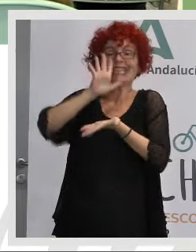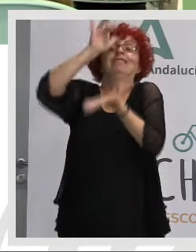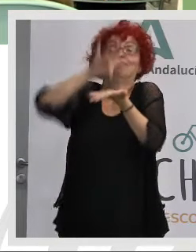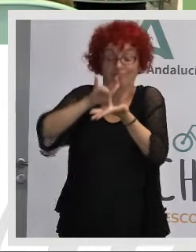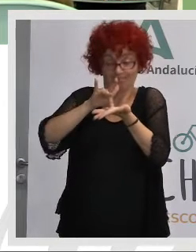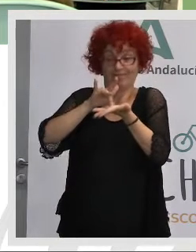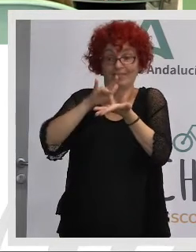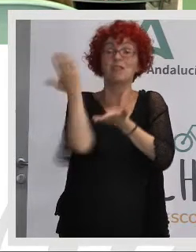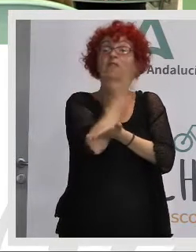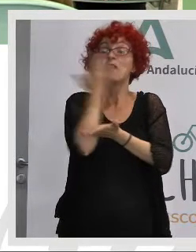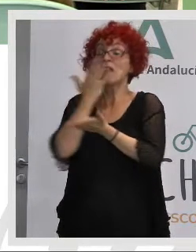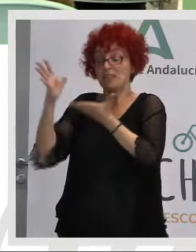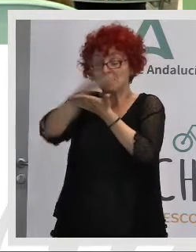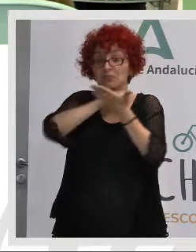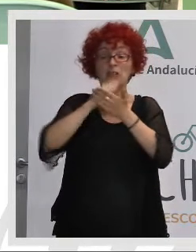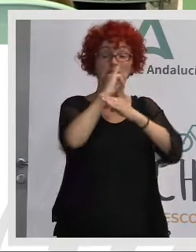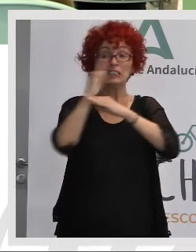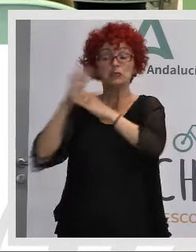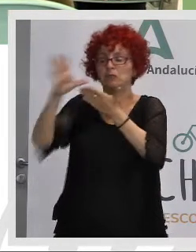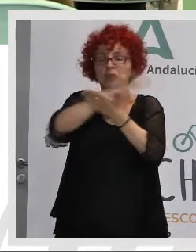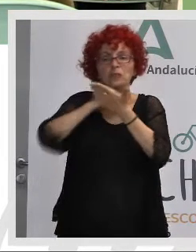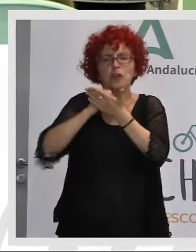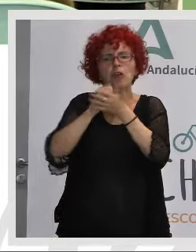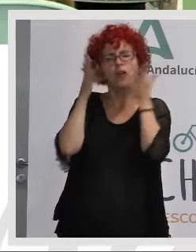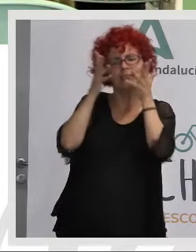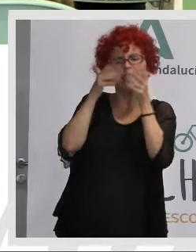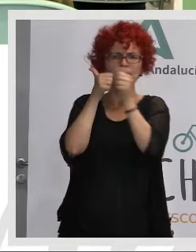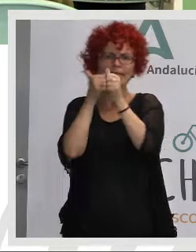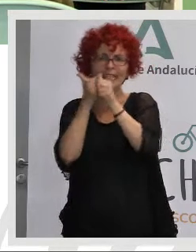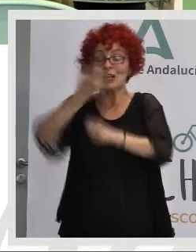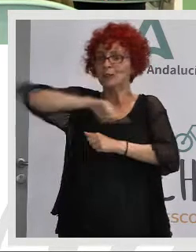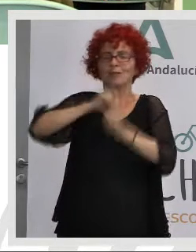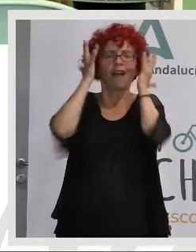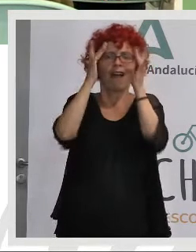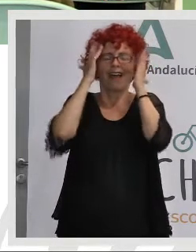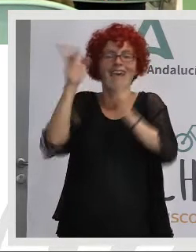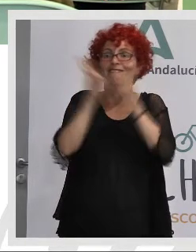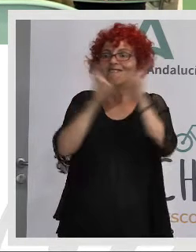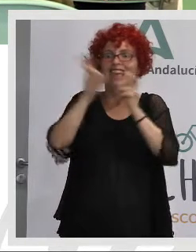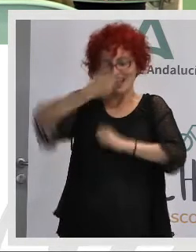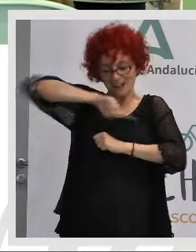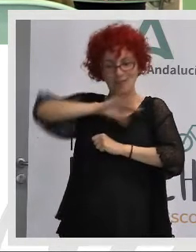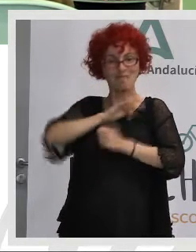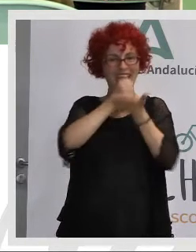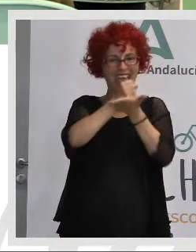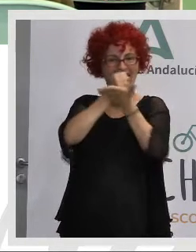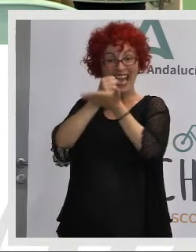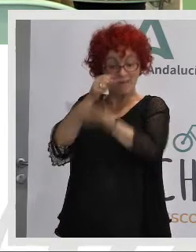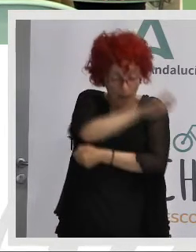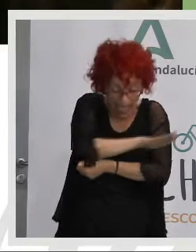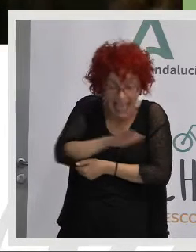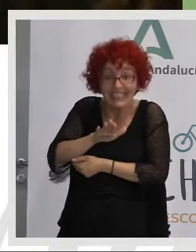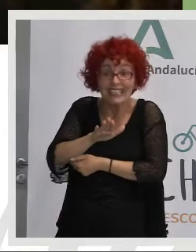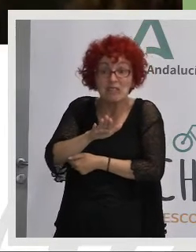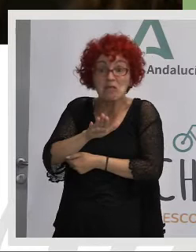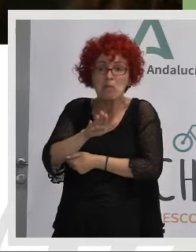escolar, donde desde la consejería, tanto la consejera, el viceconsejero y yo, estamos siempre muy ilusionados de venir a entregarle a los más pequeños, a niños que tienen